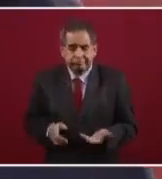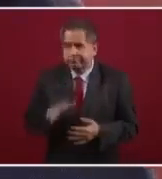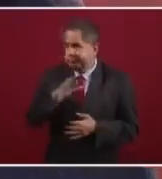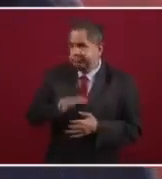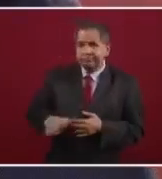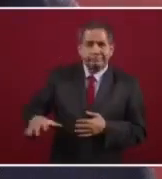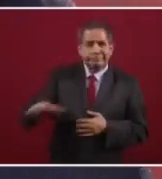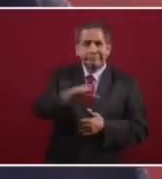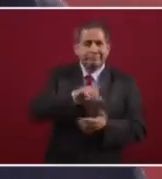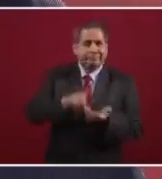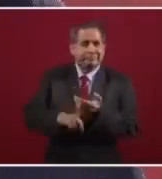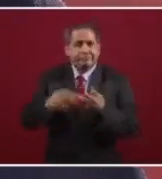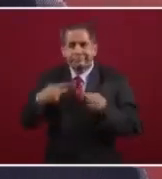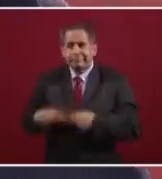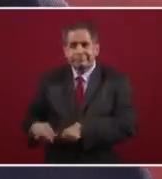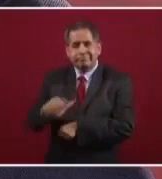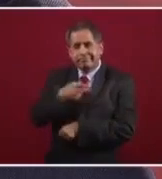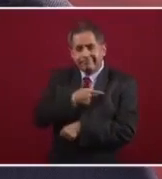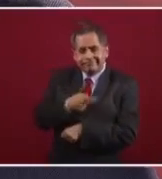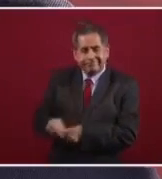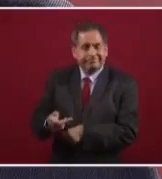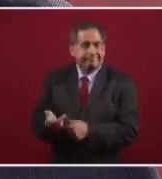Empobreció